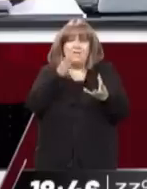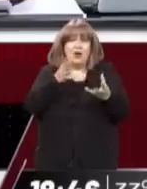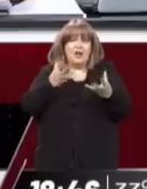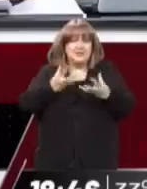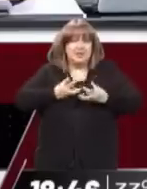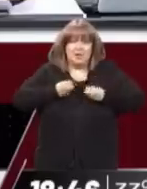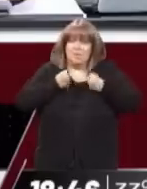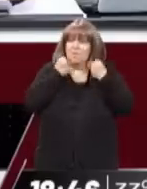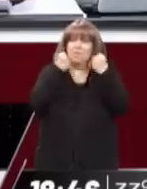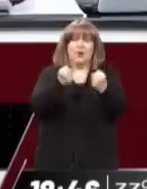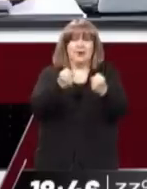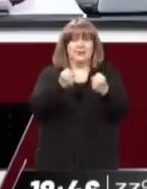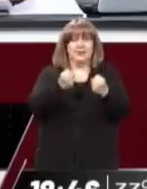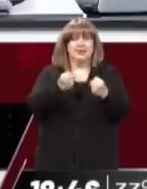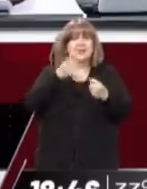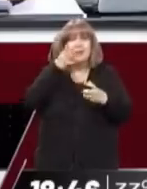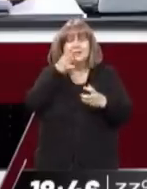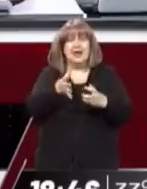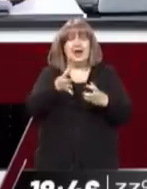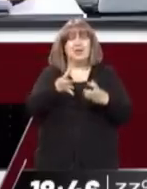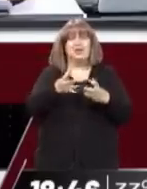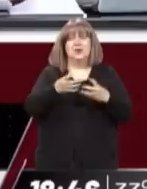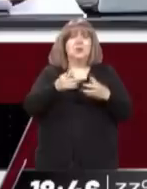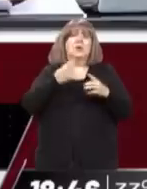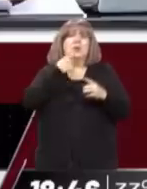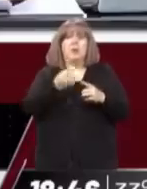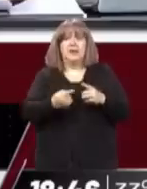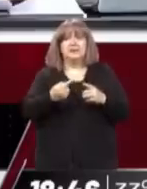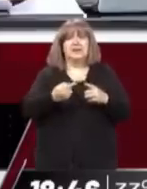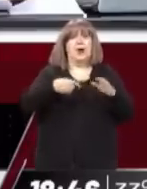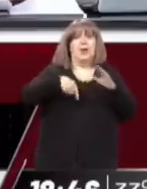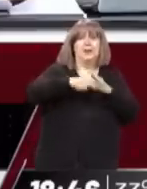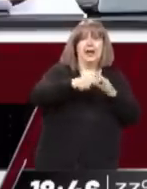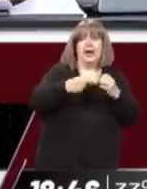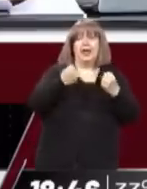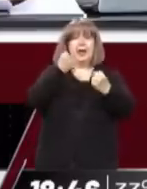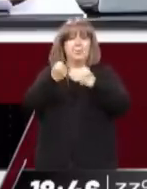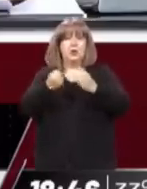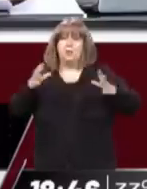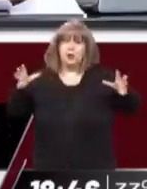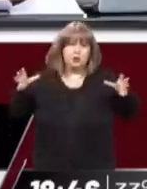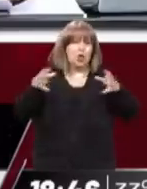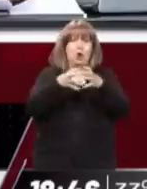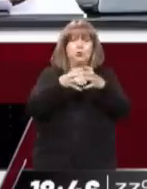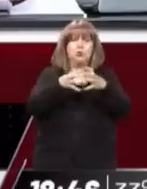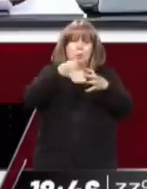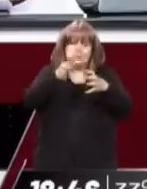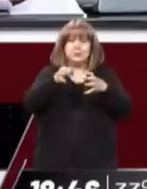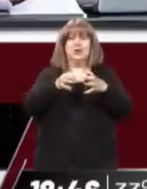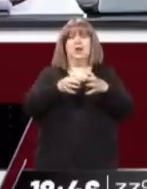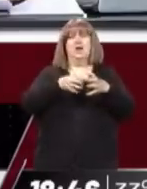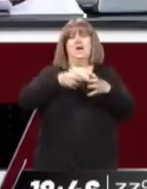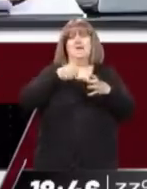violento y punto y aparte, ¿no es cierto? Podemos discriminar qué tipo de violencia, etcétera, etcétera, porque sabemos que hay una violencia, yo la